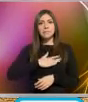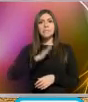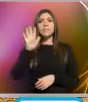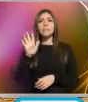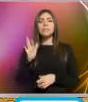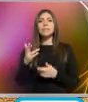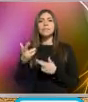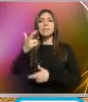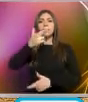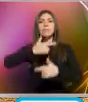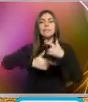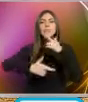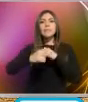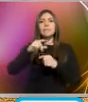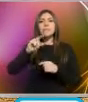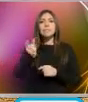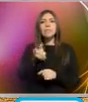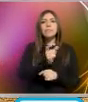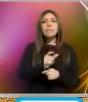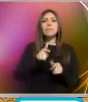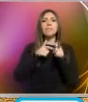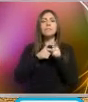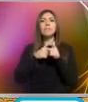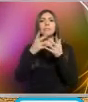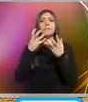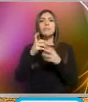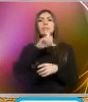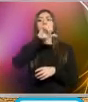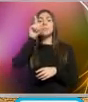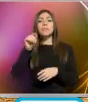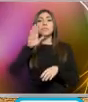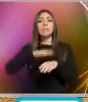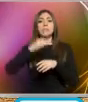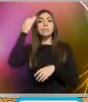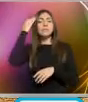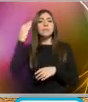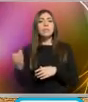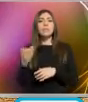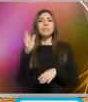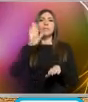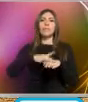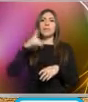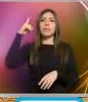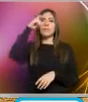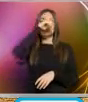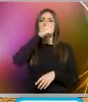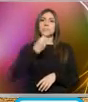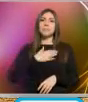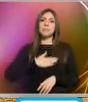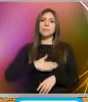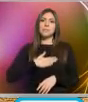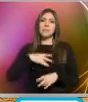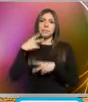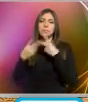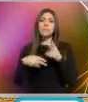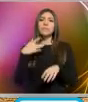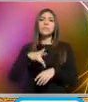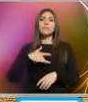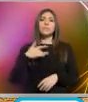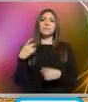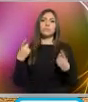sigue deshidratando y entonces horas después va a ser muchísimo más difícil ir al baño y excretarla. Ok. Incluso